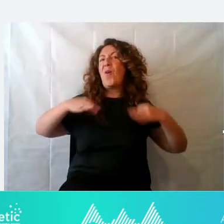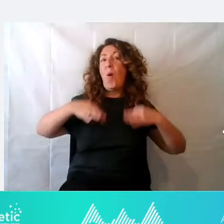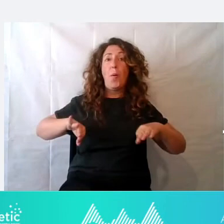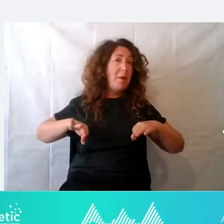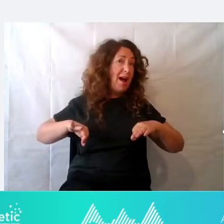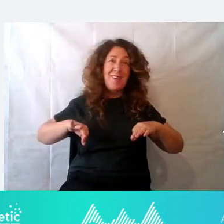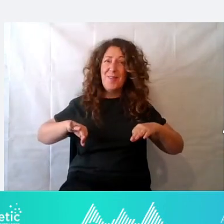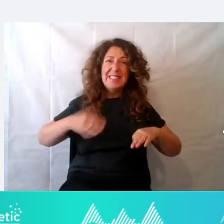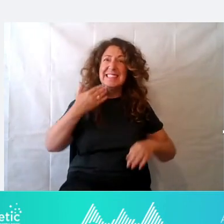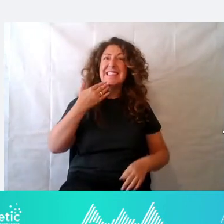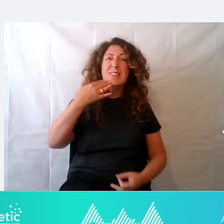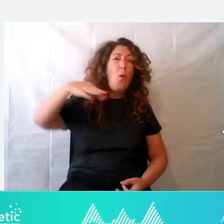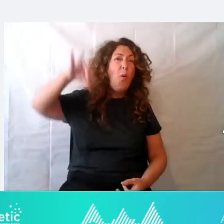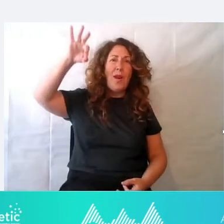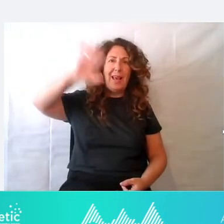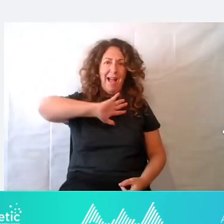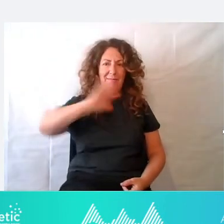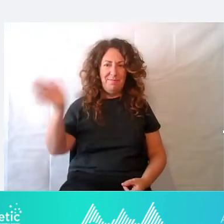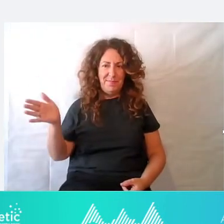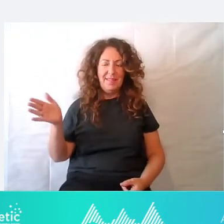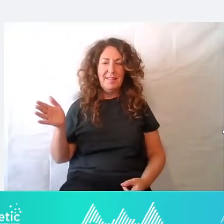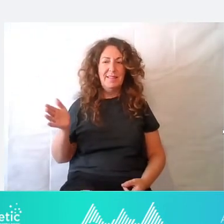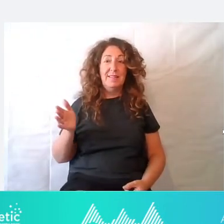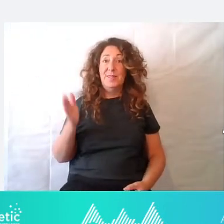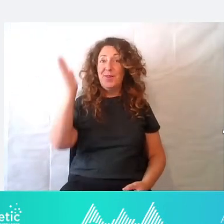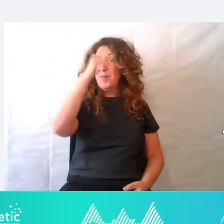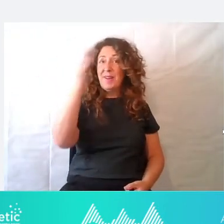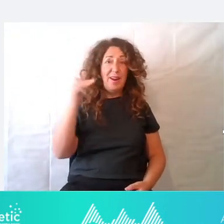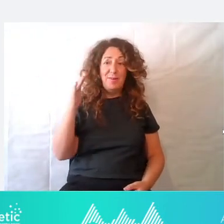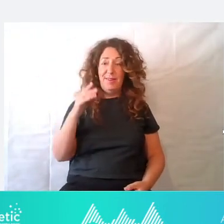en españa yo creo que no hay nada así